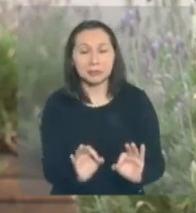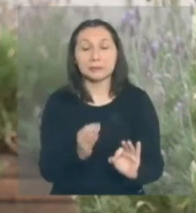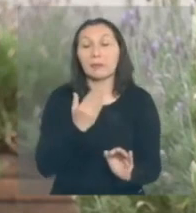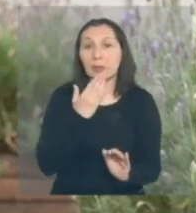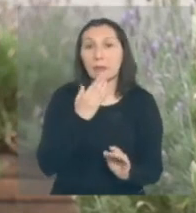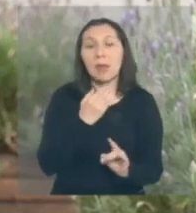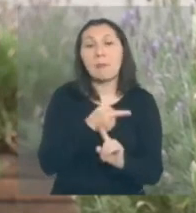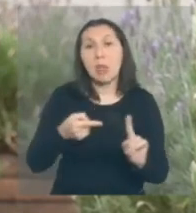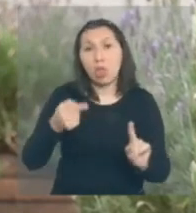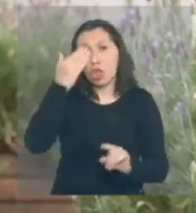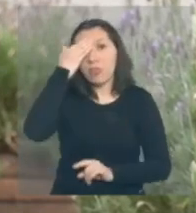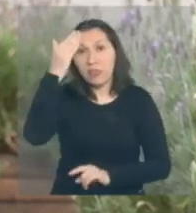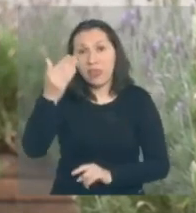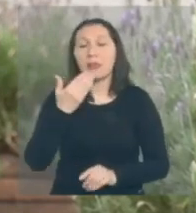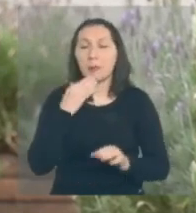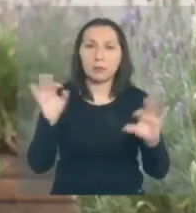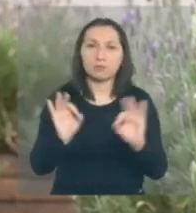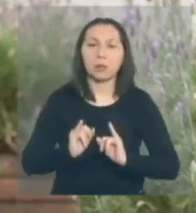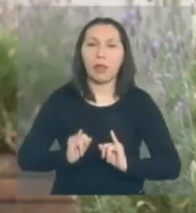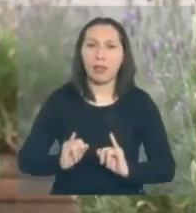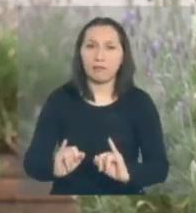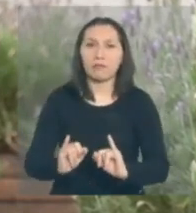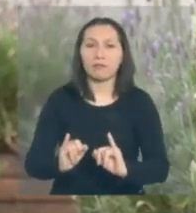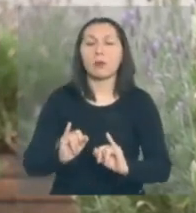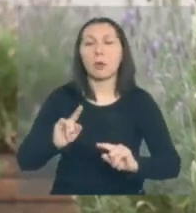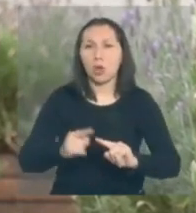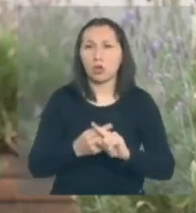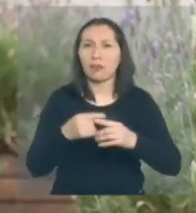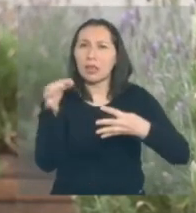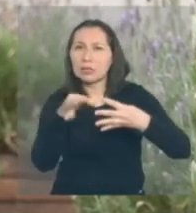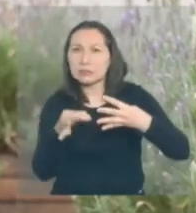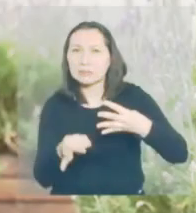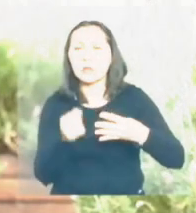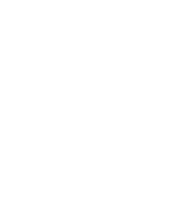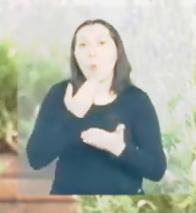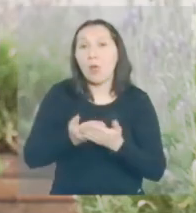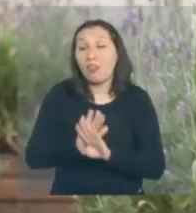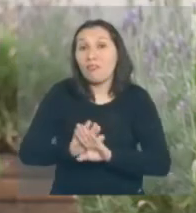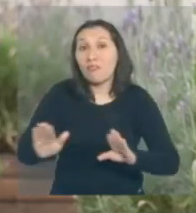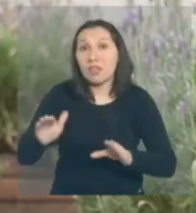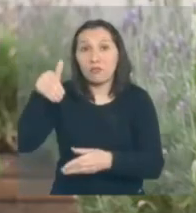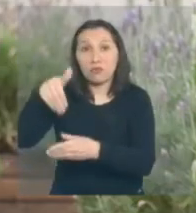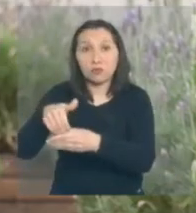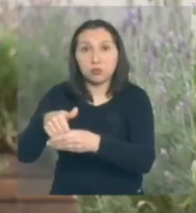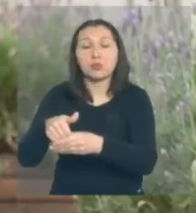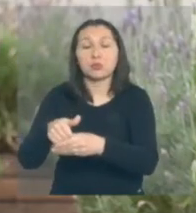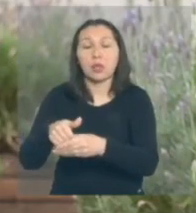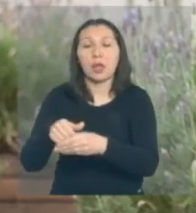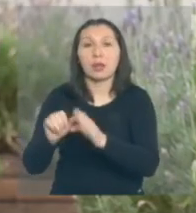estar a mediodía también con ellos pudiendo informarles sobre los detalles de este gran acuerdo. Mire, lo